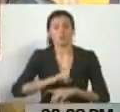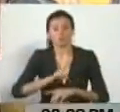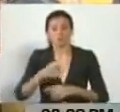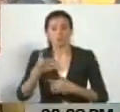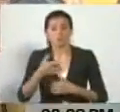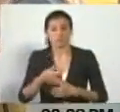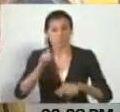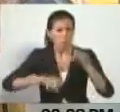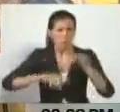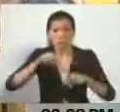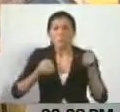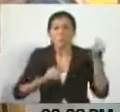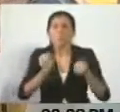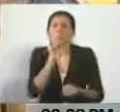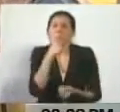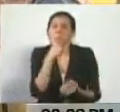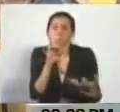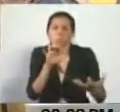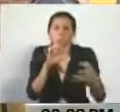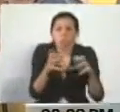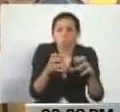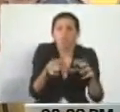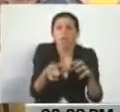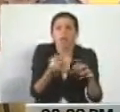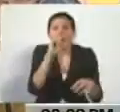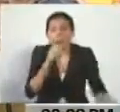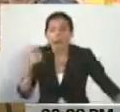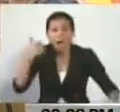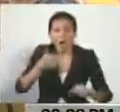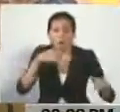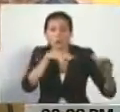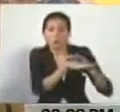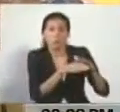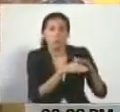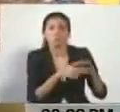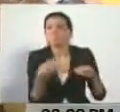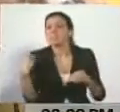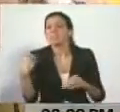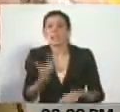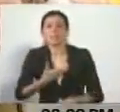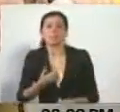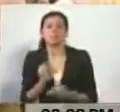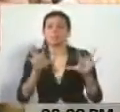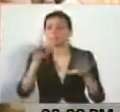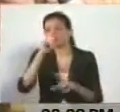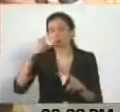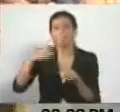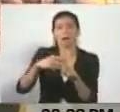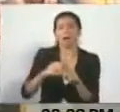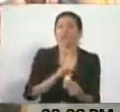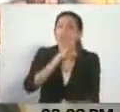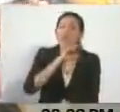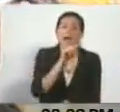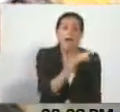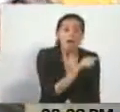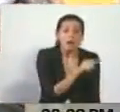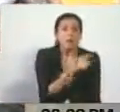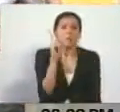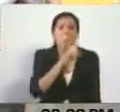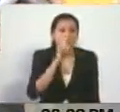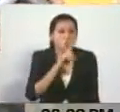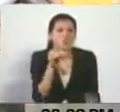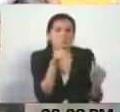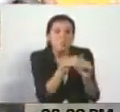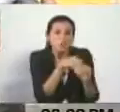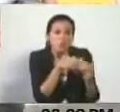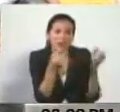Eran vehículos viejos que tenían años. No hice la alcaldía 10 años o más, donde ahí dormían, había prostitutas, ahí había